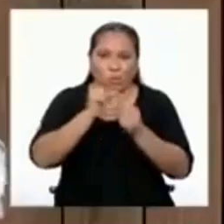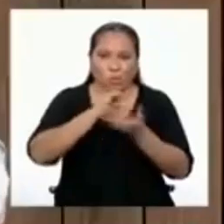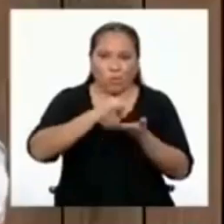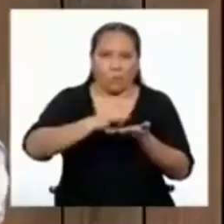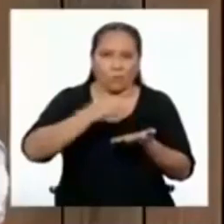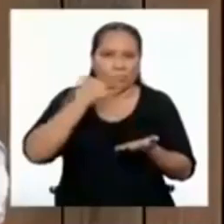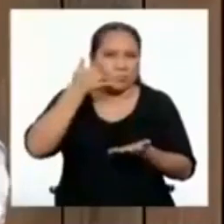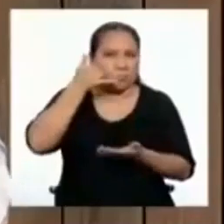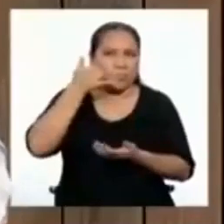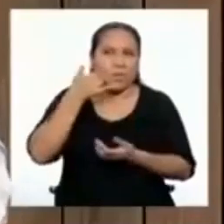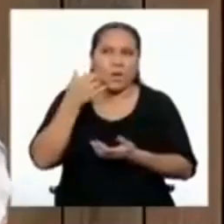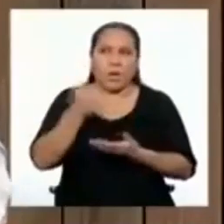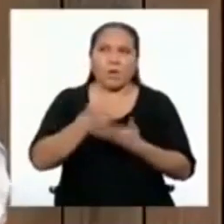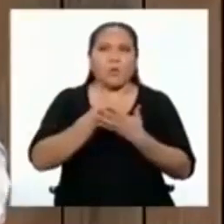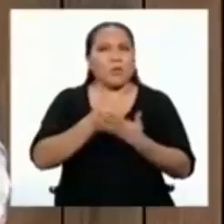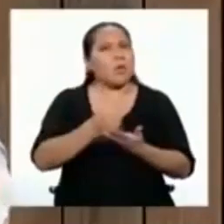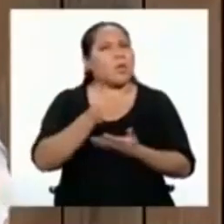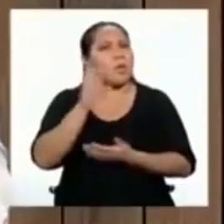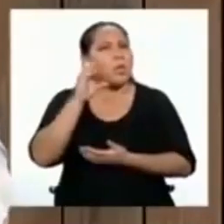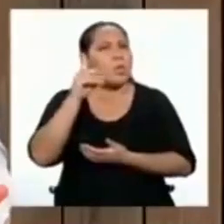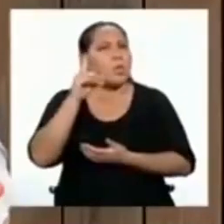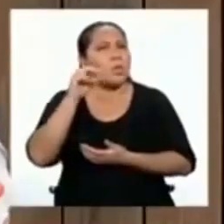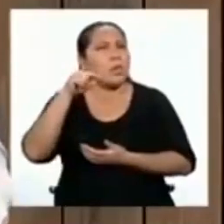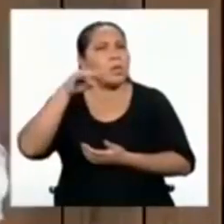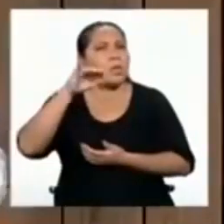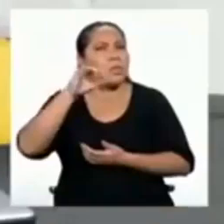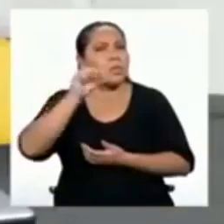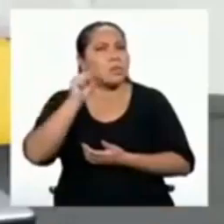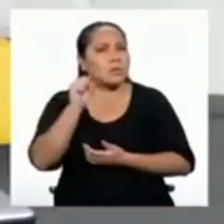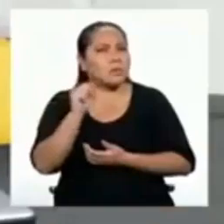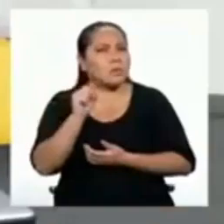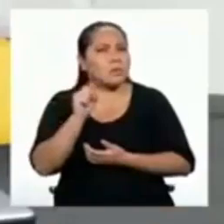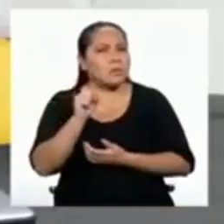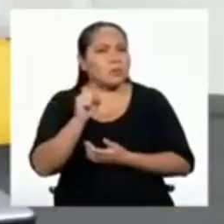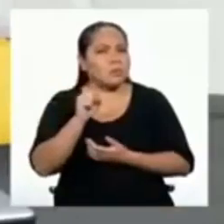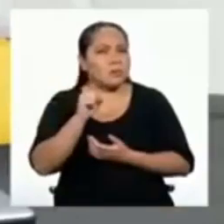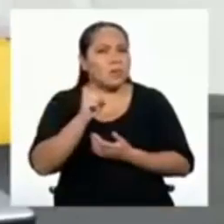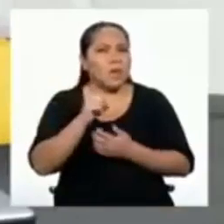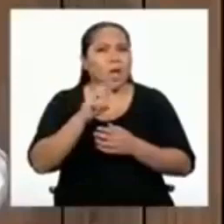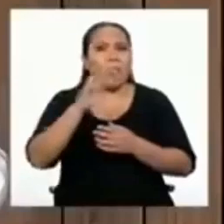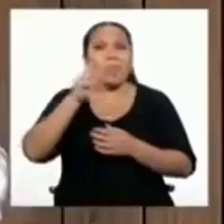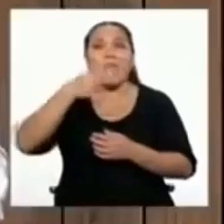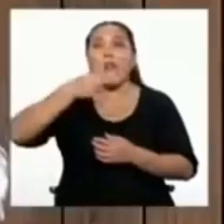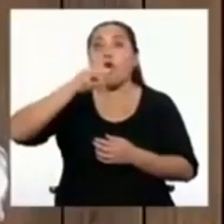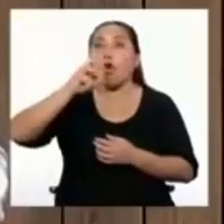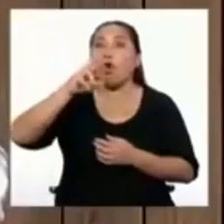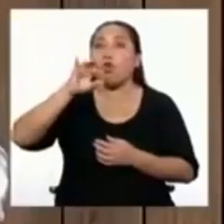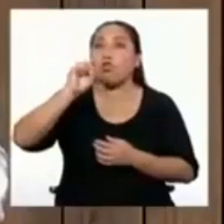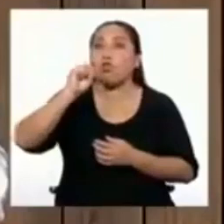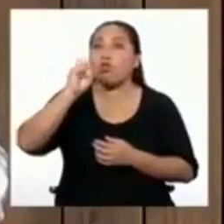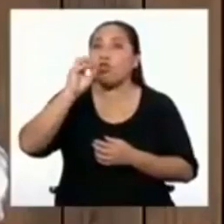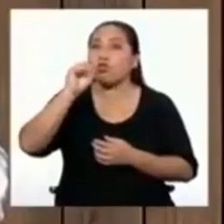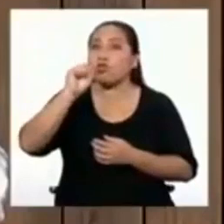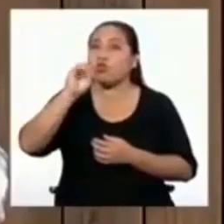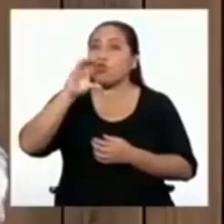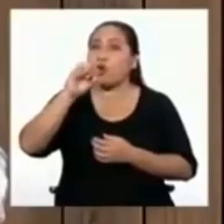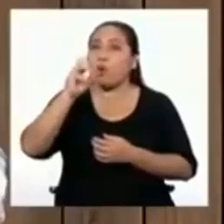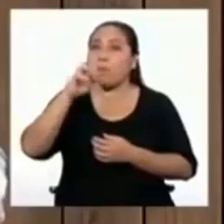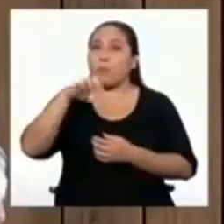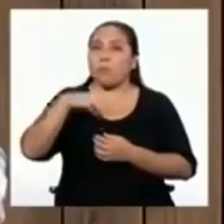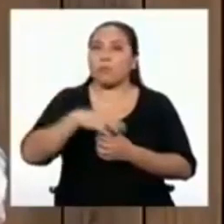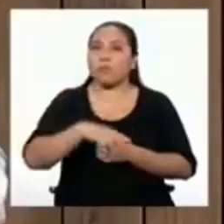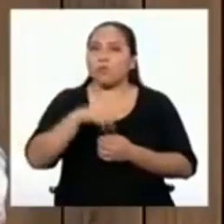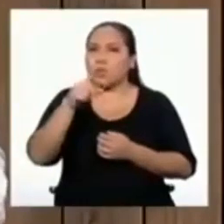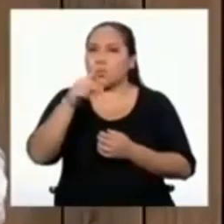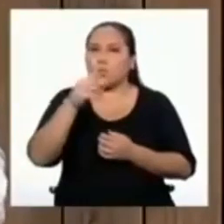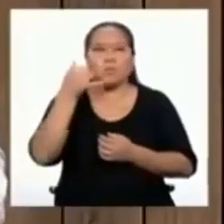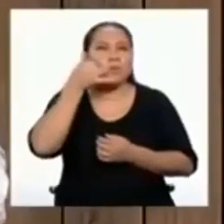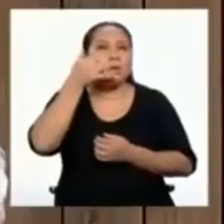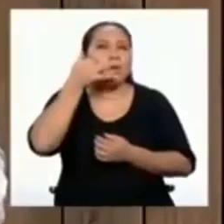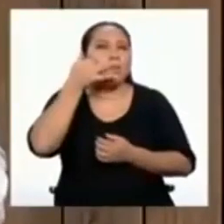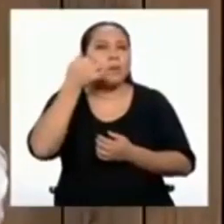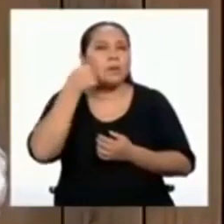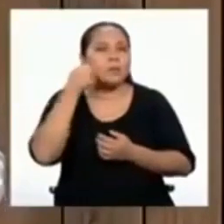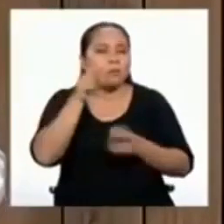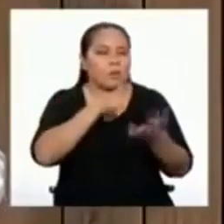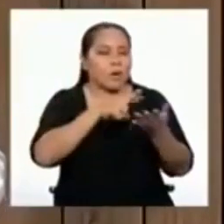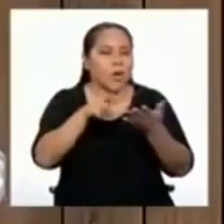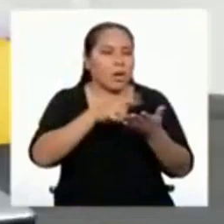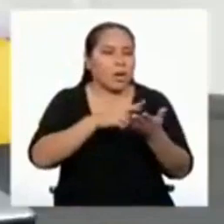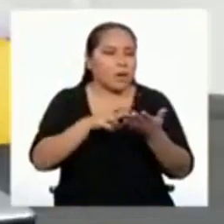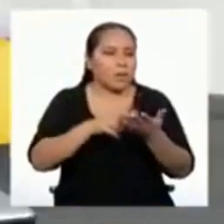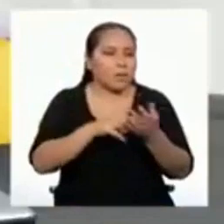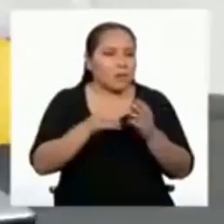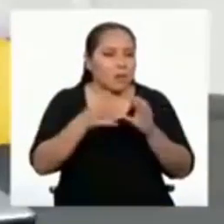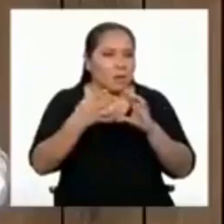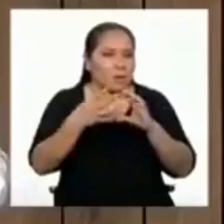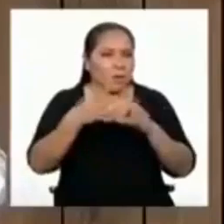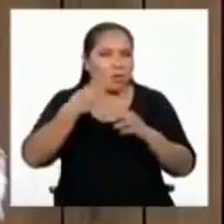algo. ¿Quién? ¿Denise? ¿Del tarot Denise? Sí, ella. Seguro la llamaste por lo que leíste en tu horóscopo del día de